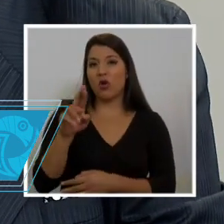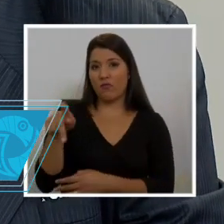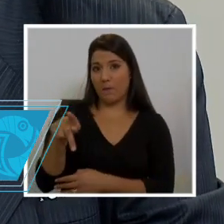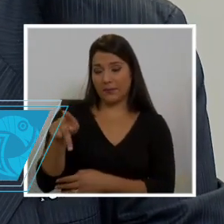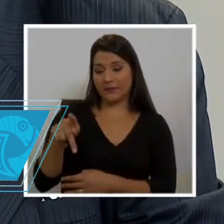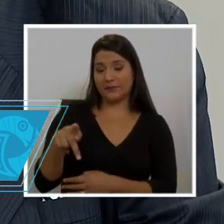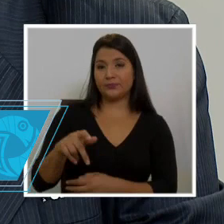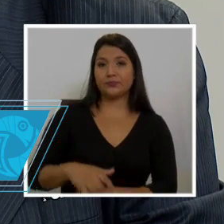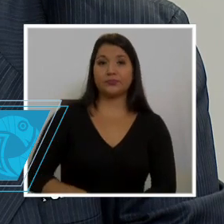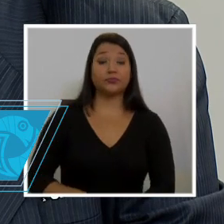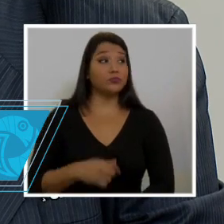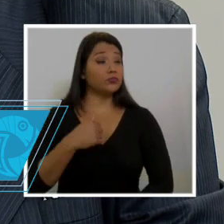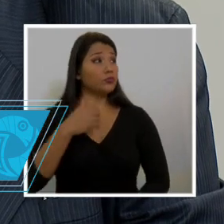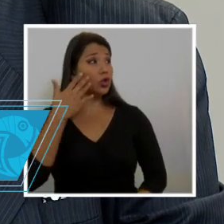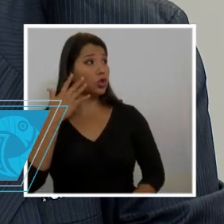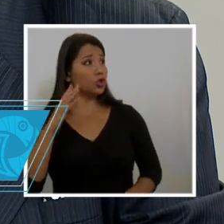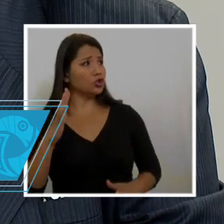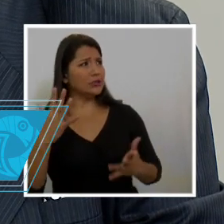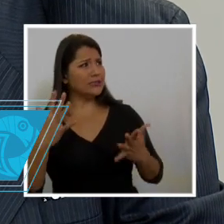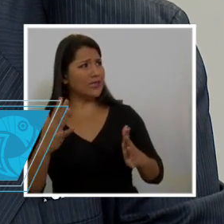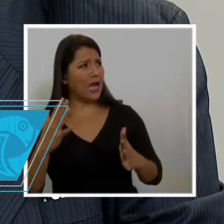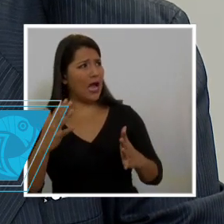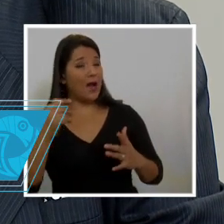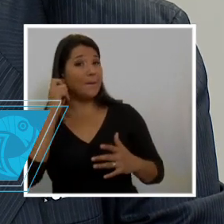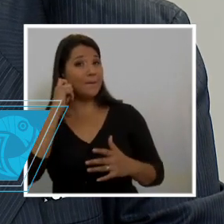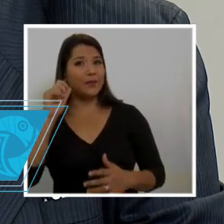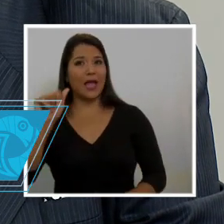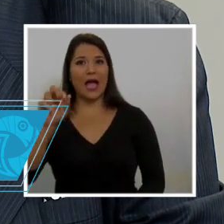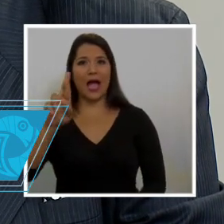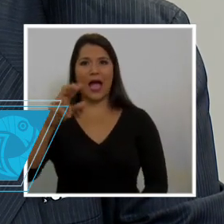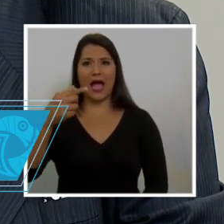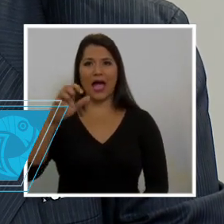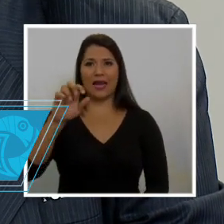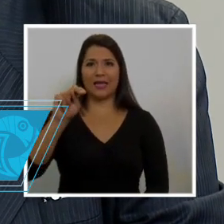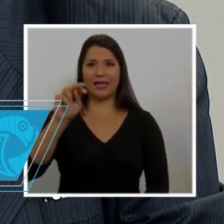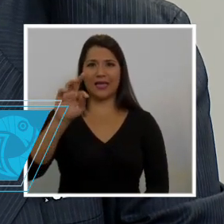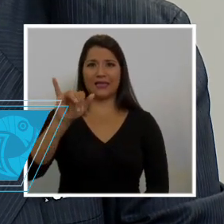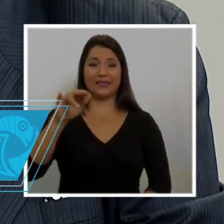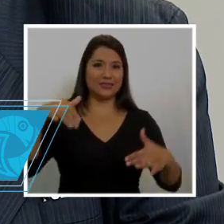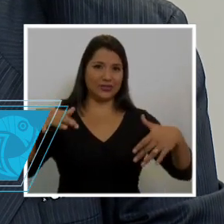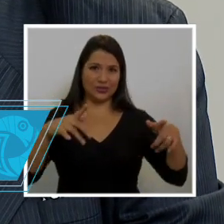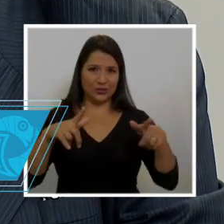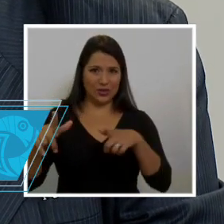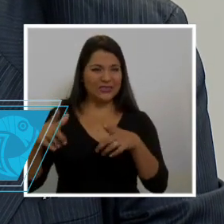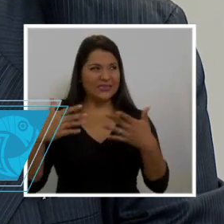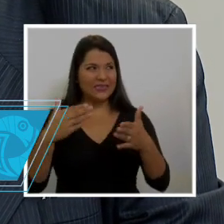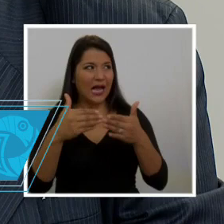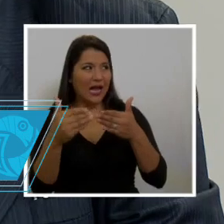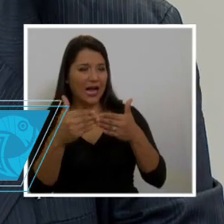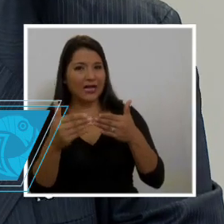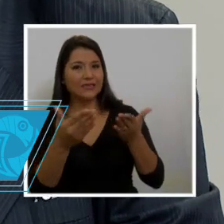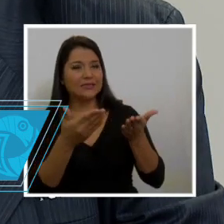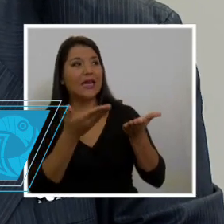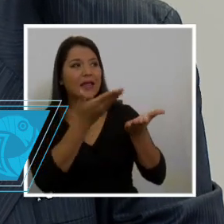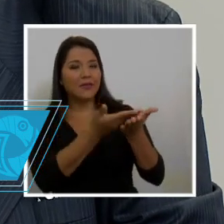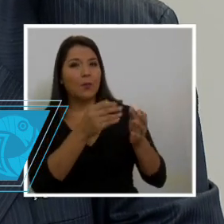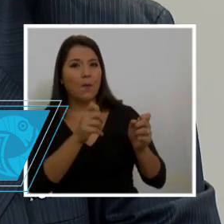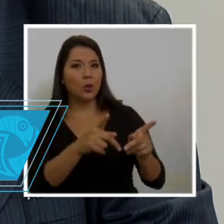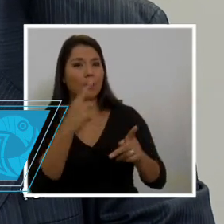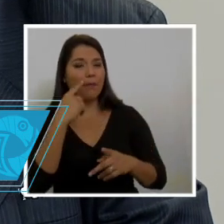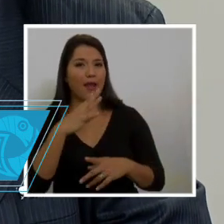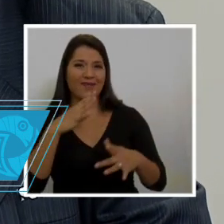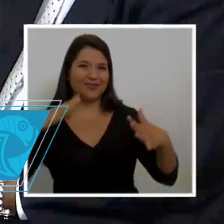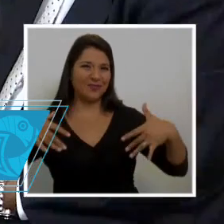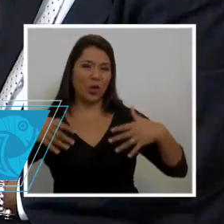vamos. Yo no sé si ya, no, doña Argentina todavía no está preparada, pero entonces ya vamos a ir con doña Argentina y le vamos a dar la oportunidad para